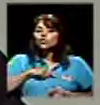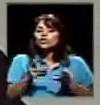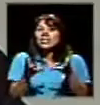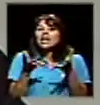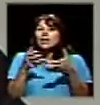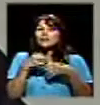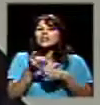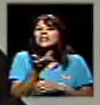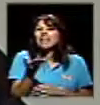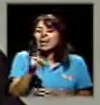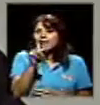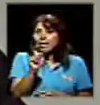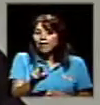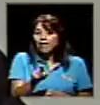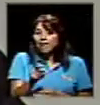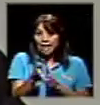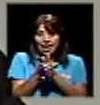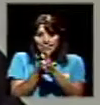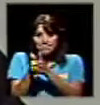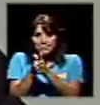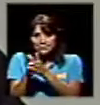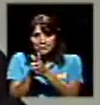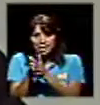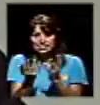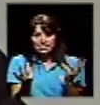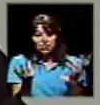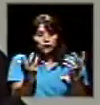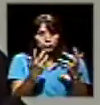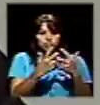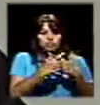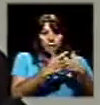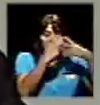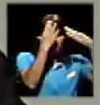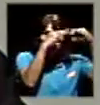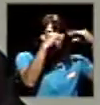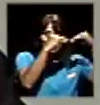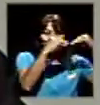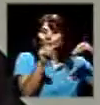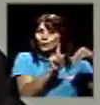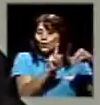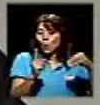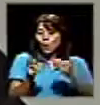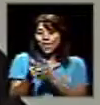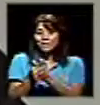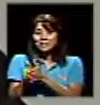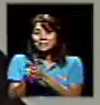Ajustemos eficiencia no solo a los datos que existen, sino al conocimiento previo que se